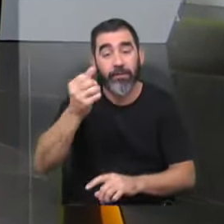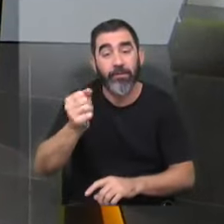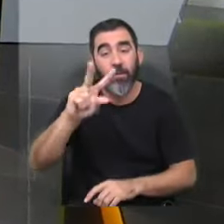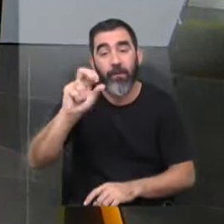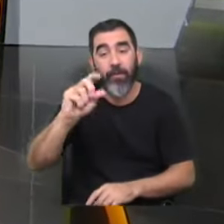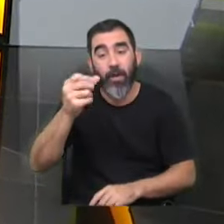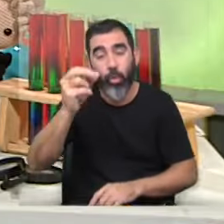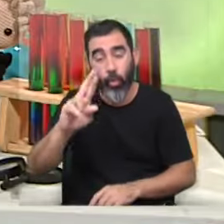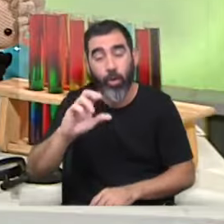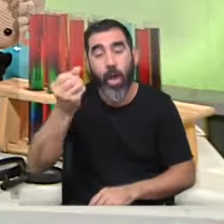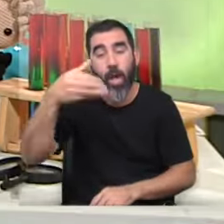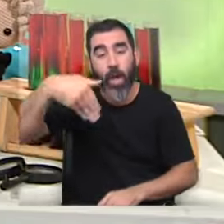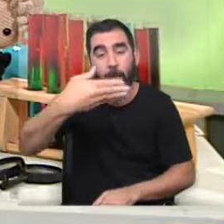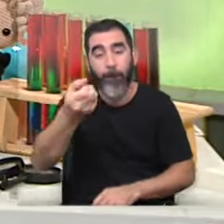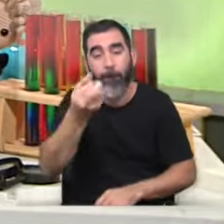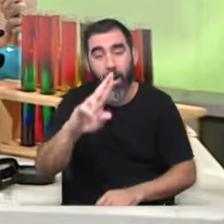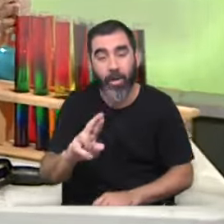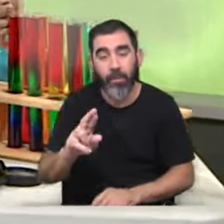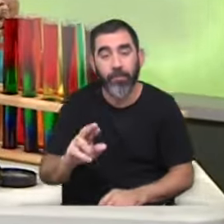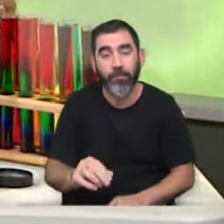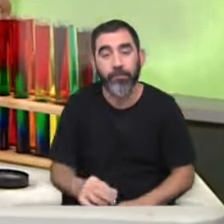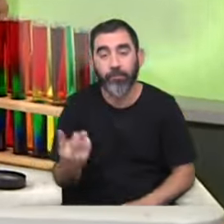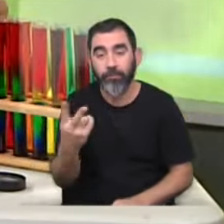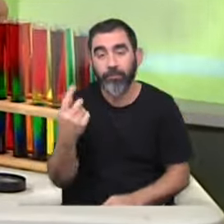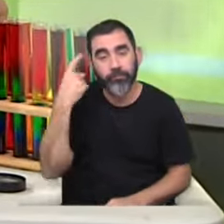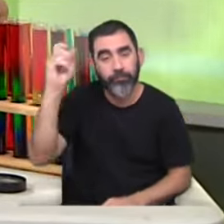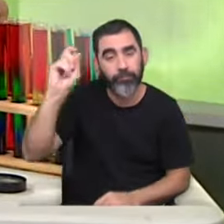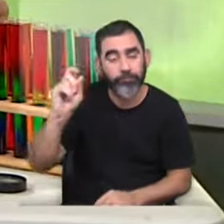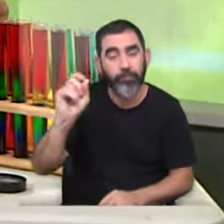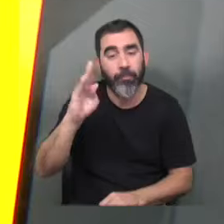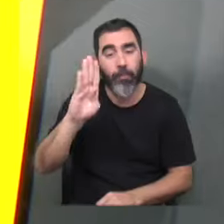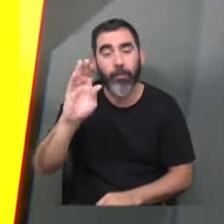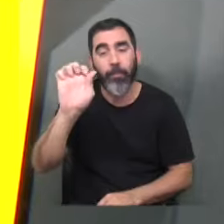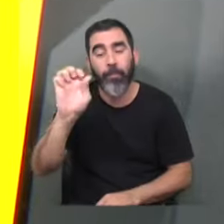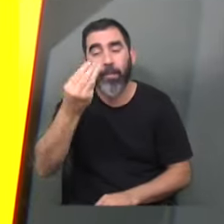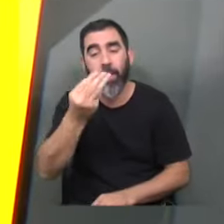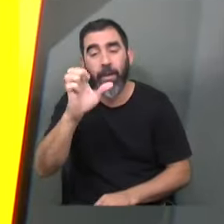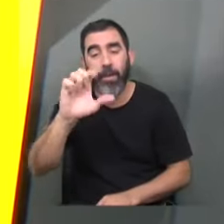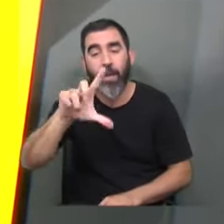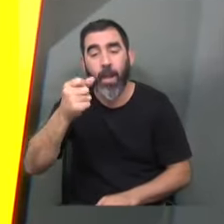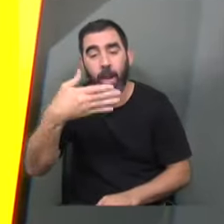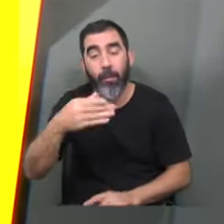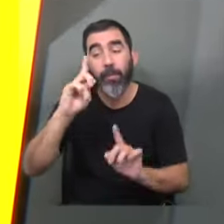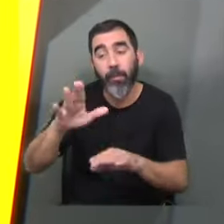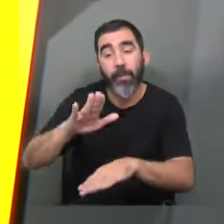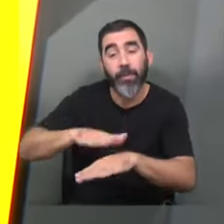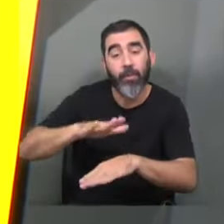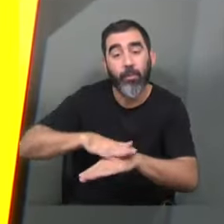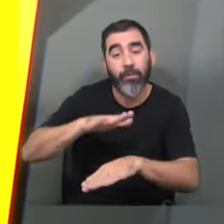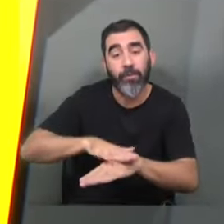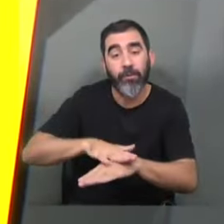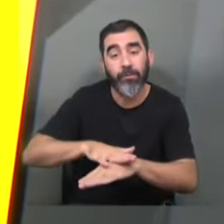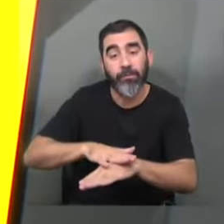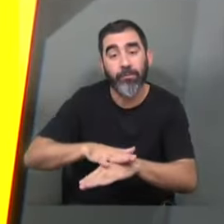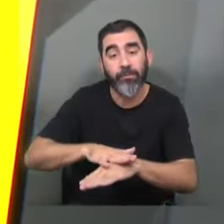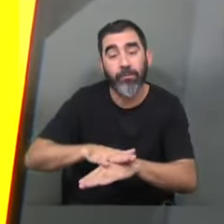Ámbar, que nos están acompañando. Stephanie, sos la creadora de Pequelab, que ahora nos vas a contar un poquito más. También sos responsable de lo